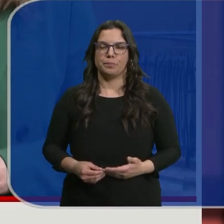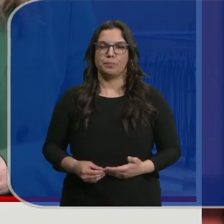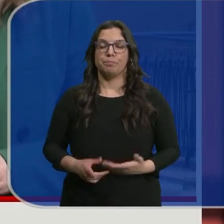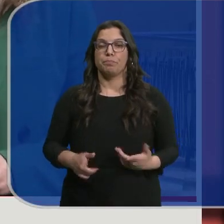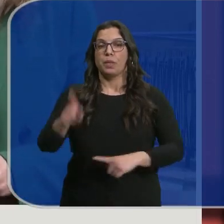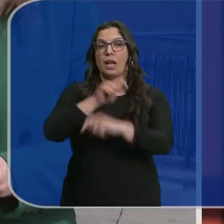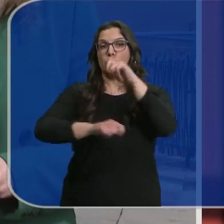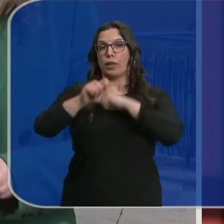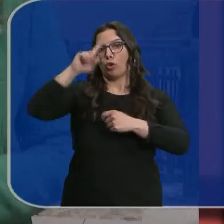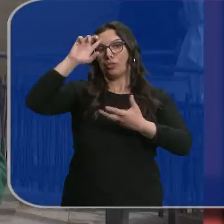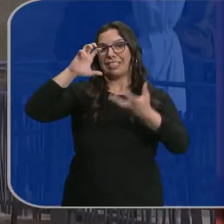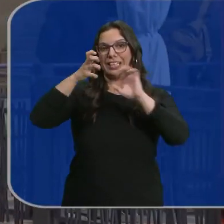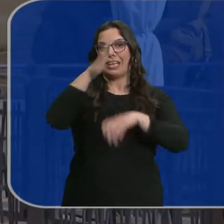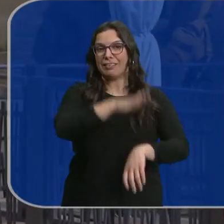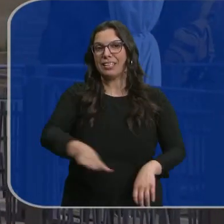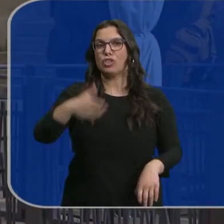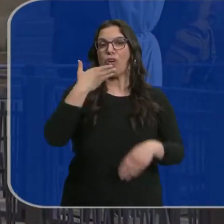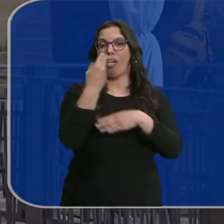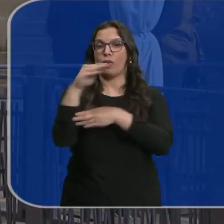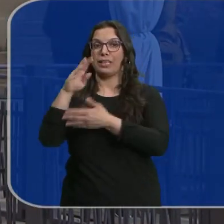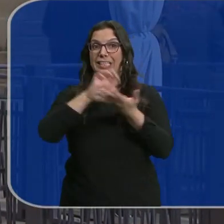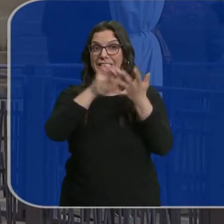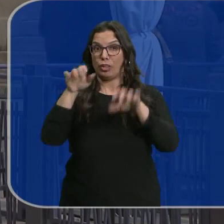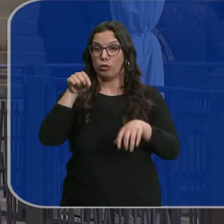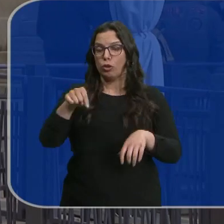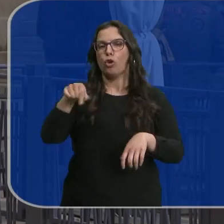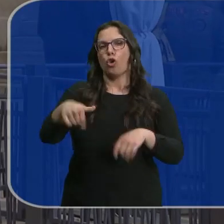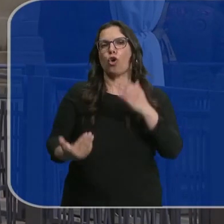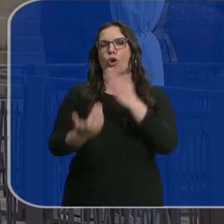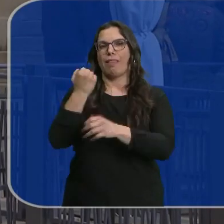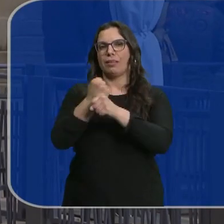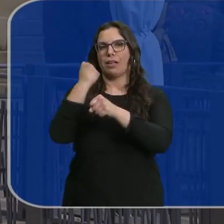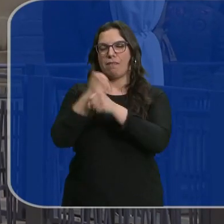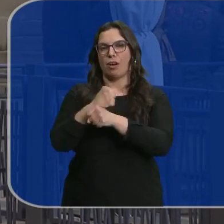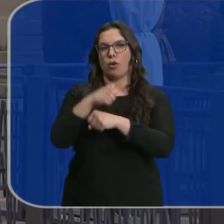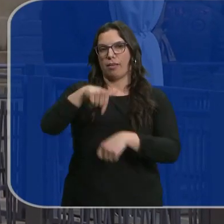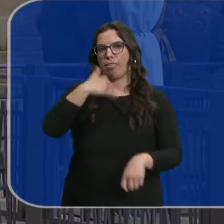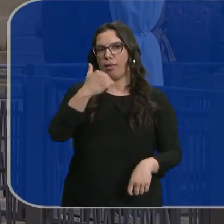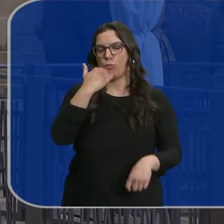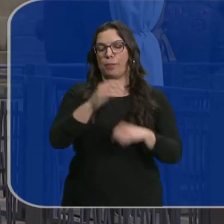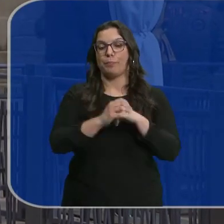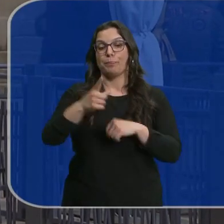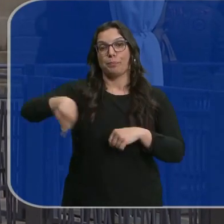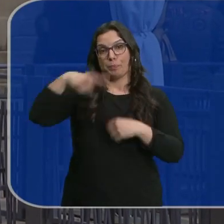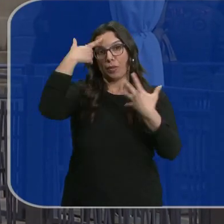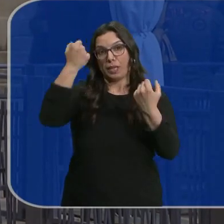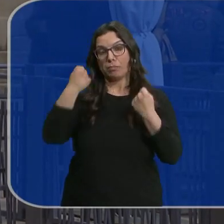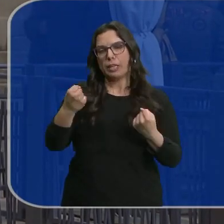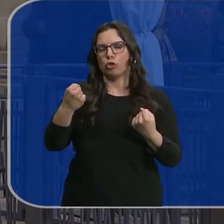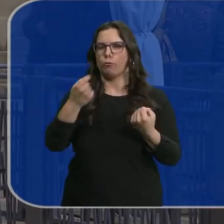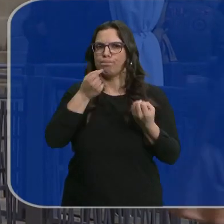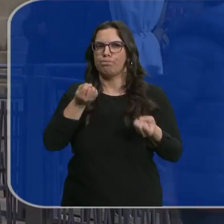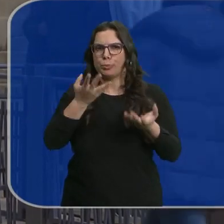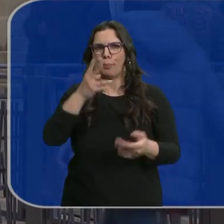La Asociación de Psiquiatría de Niños y Adolescentes de Castilla y León mantiene una jornada de trabajo aquí en Zamora. Los expertos han mostrado su